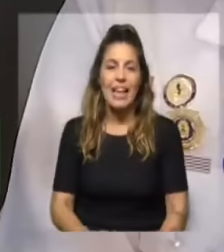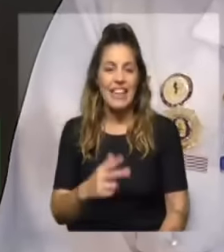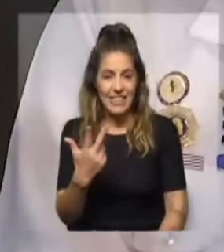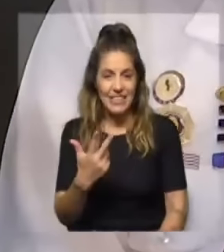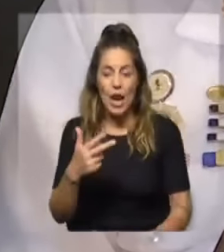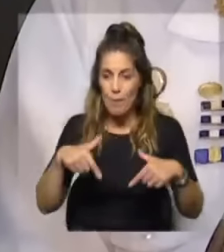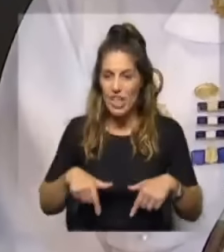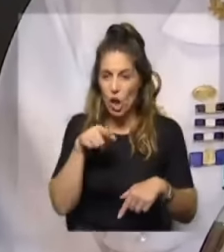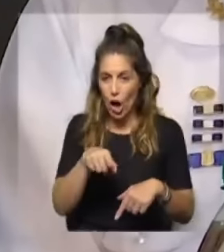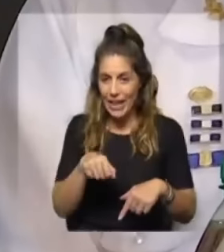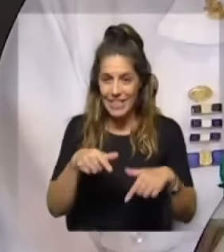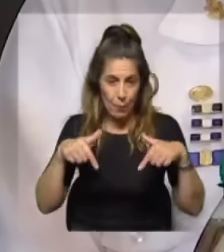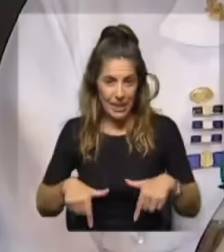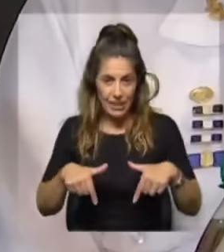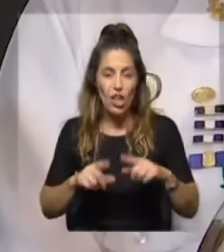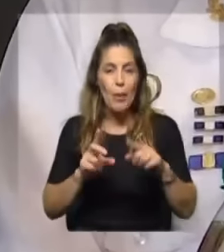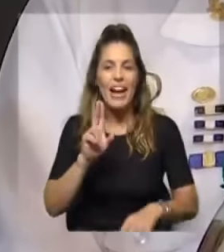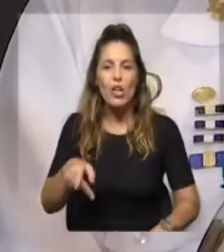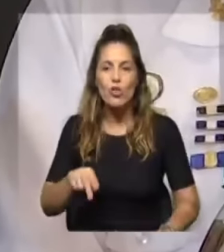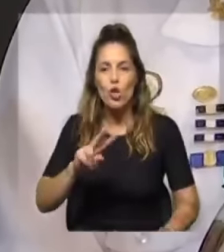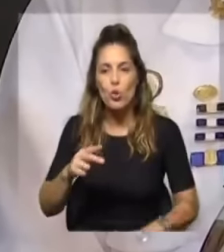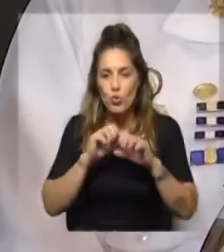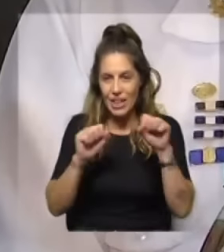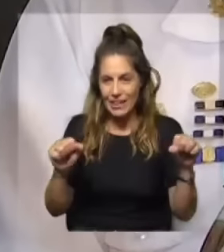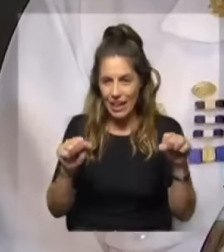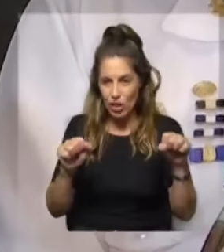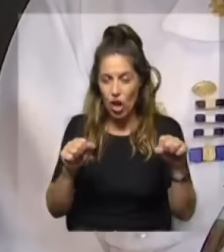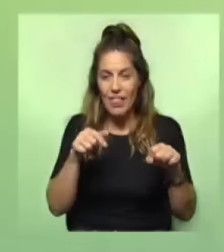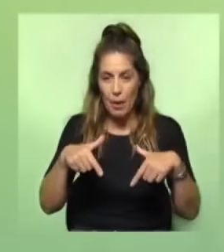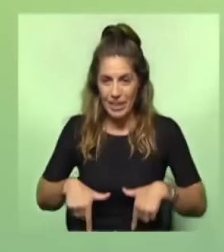ministro en esa cartera también renunció el subsecretario Guillermo